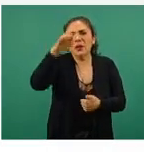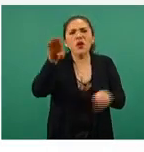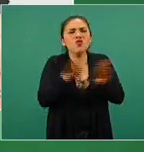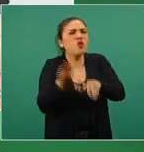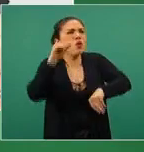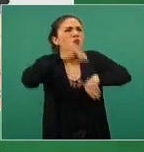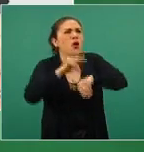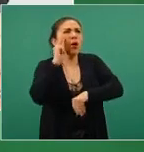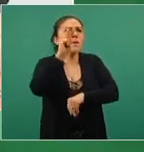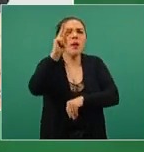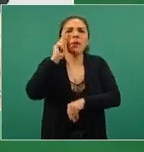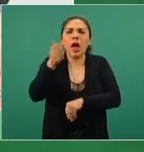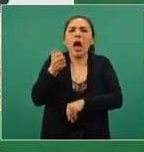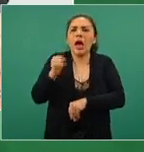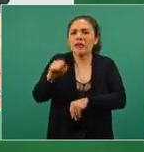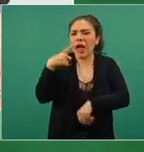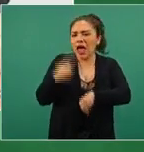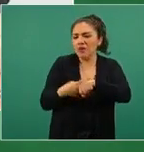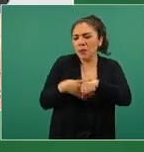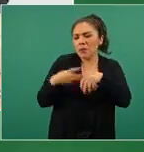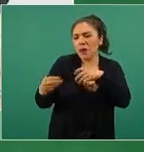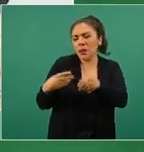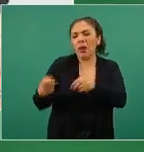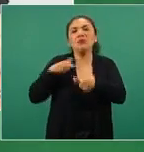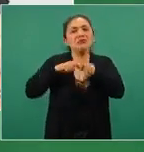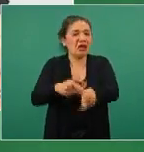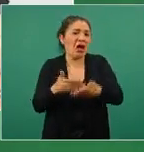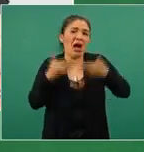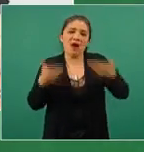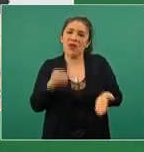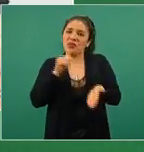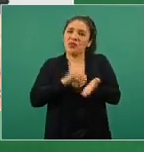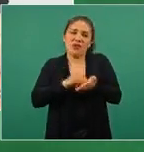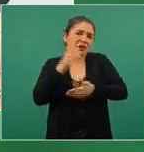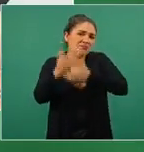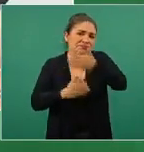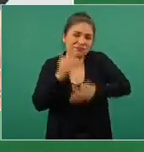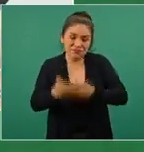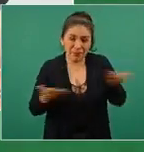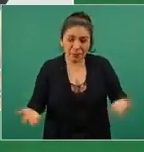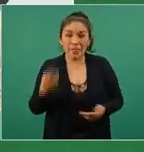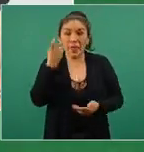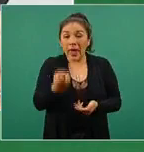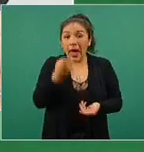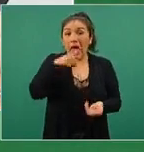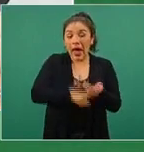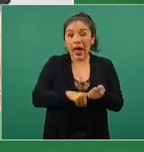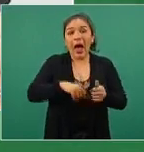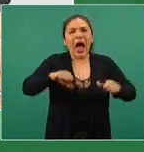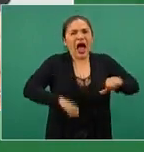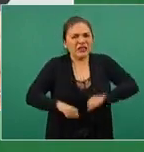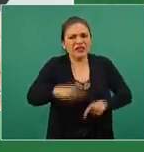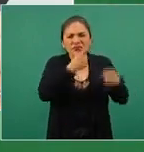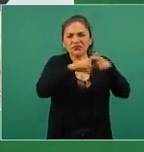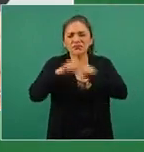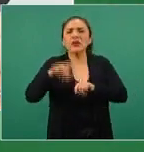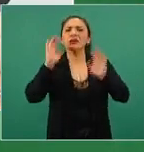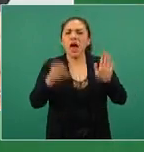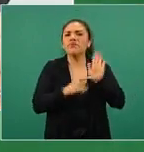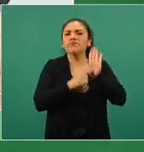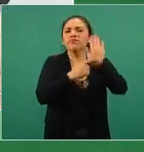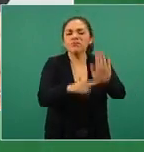que nos fue dando la pandemia y que se sigue dando en la actualidad, de las cuales dichas acciones son